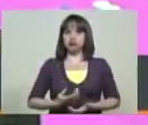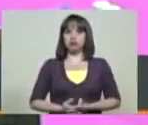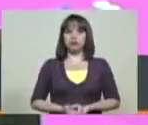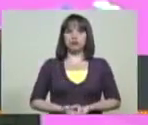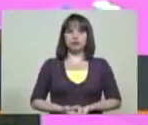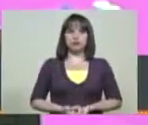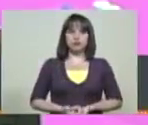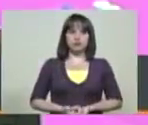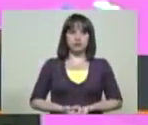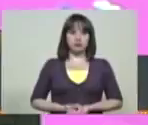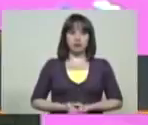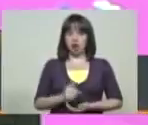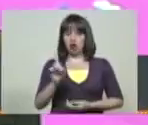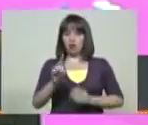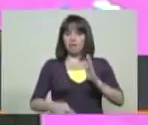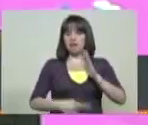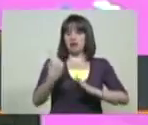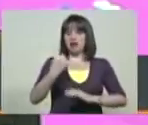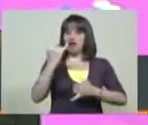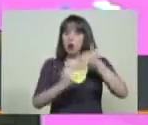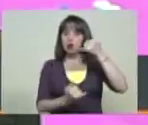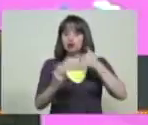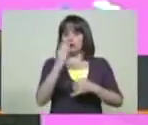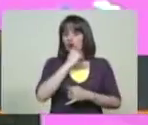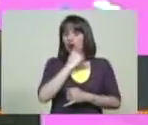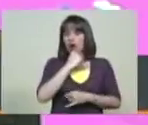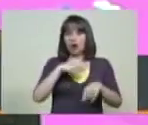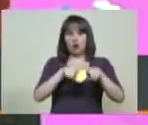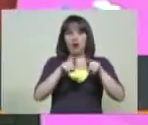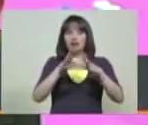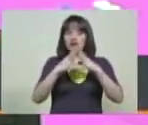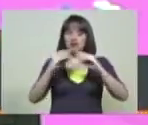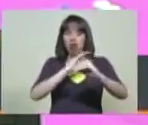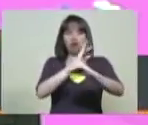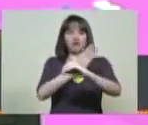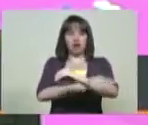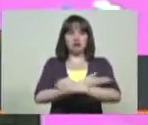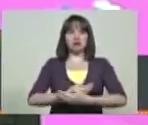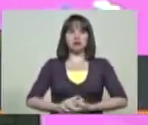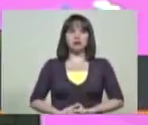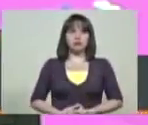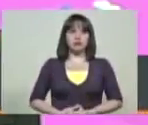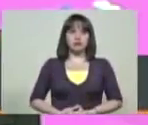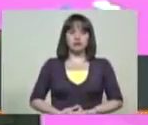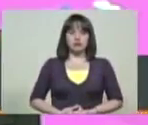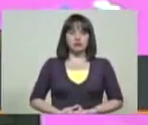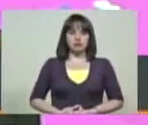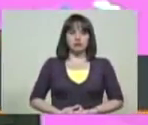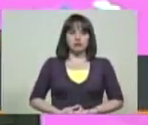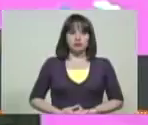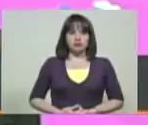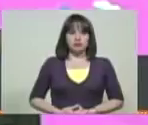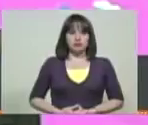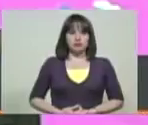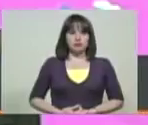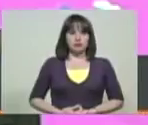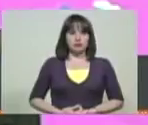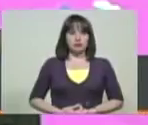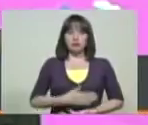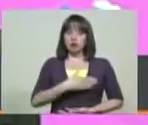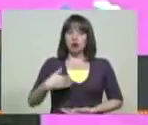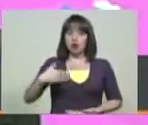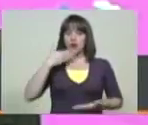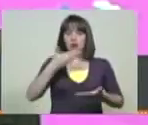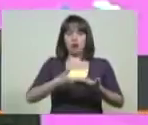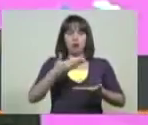ni la última todo nos fortalece y yo quiero hacer la propuesta presidente que hice a